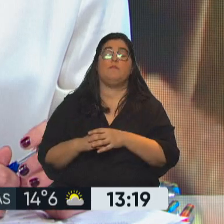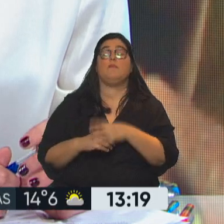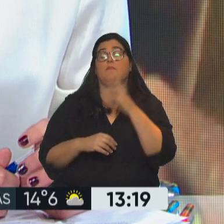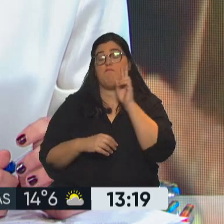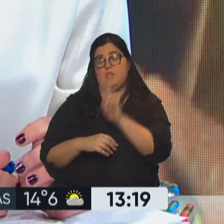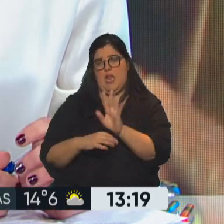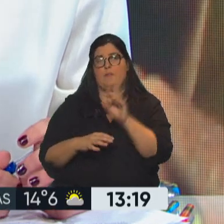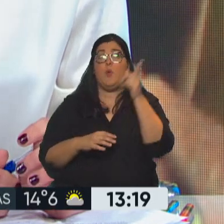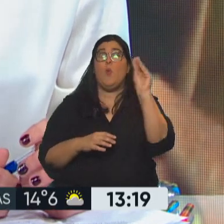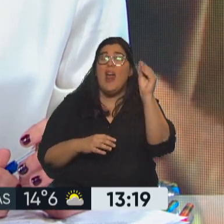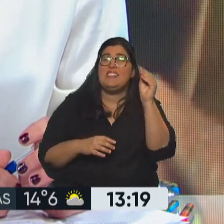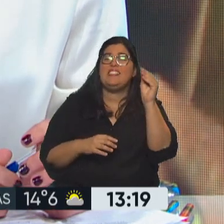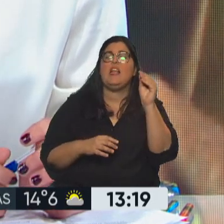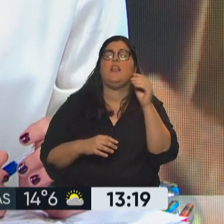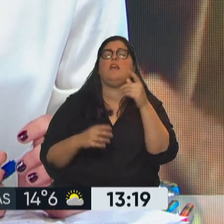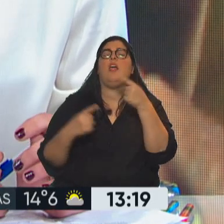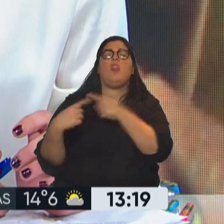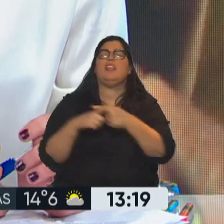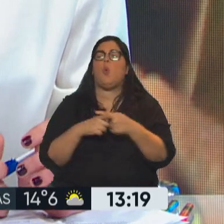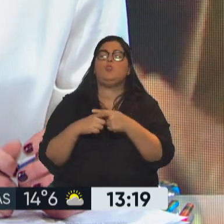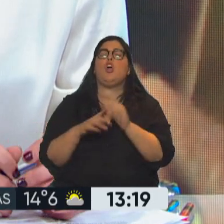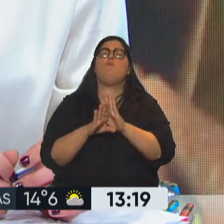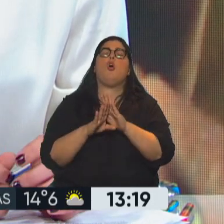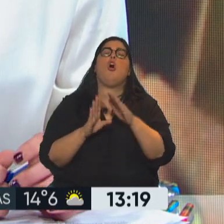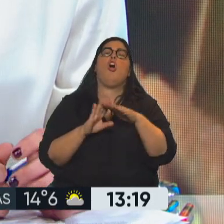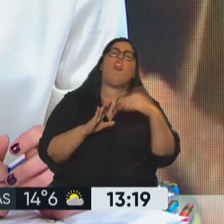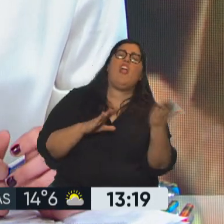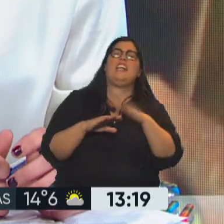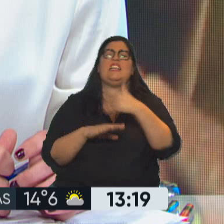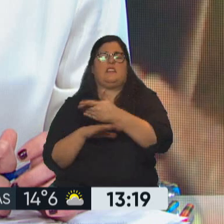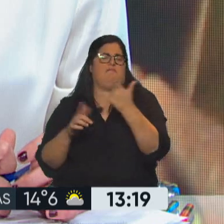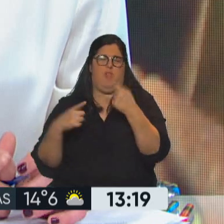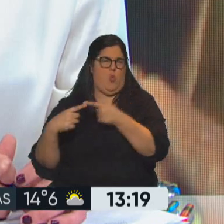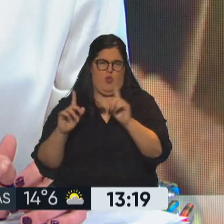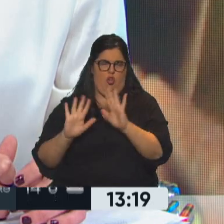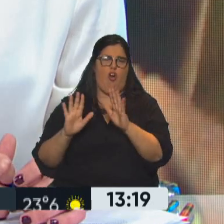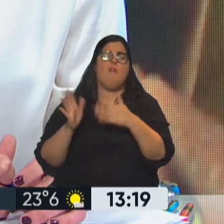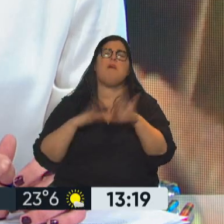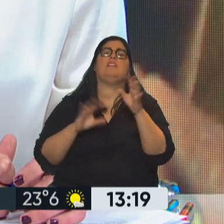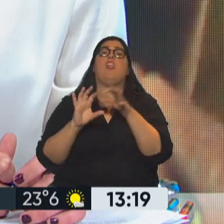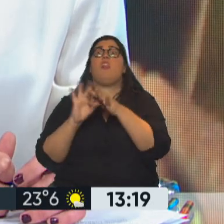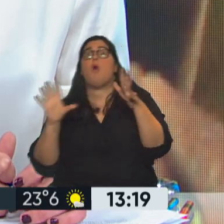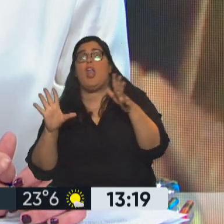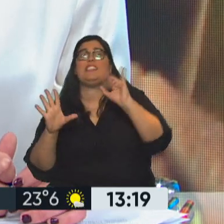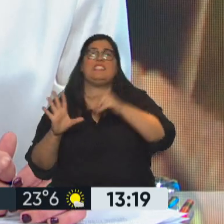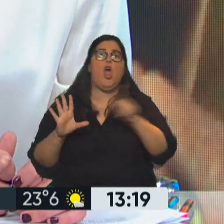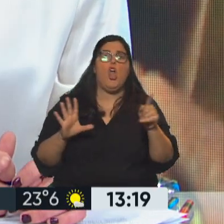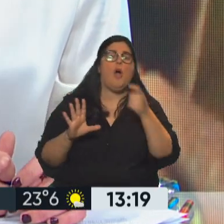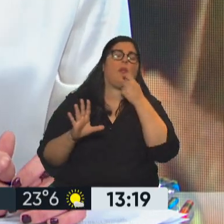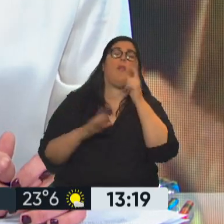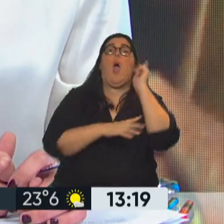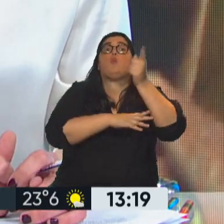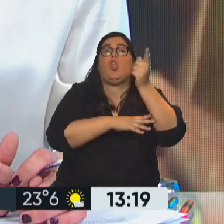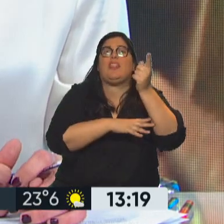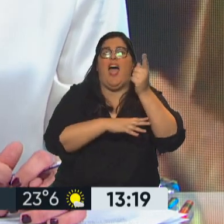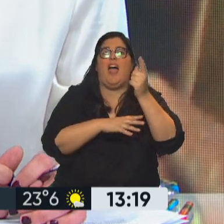Brasil no es derecha ni izquierda. ¿Es democracia o no? O otra cosa, autoritaria yendo a